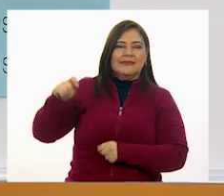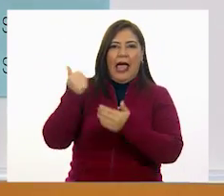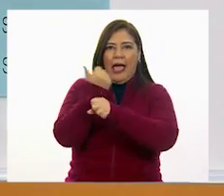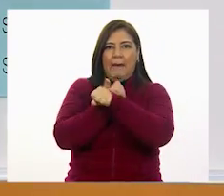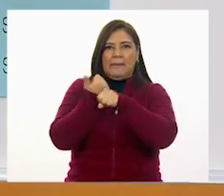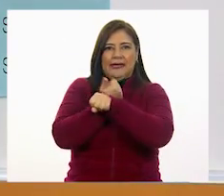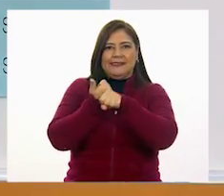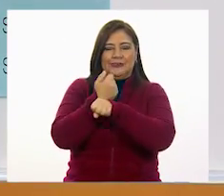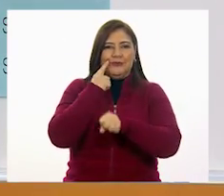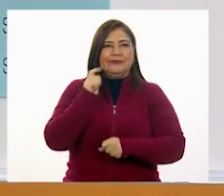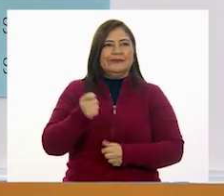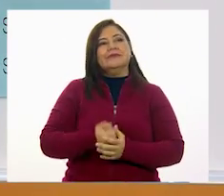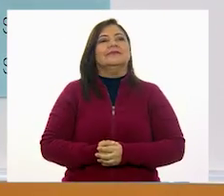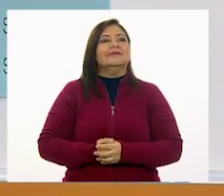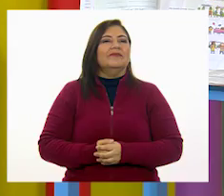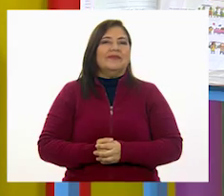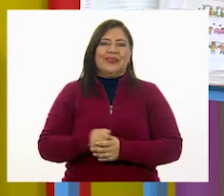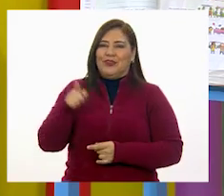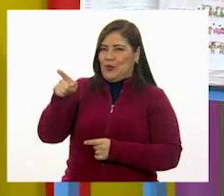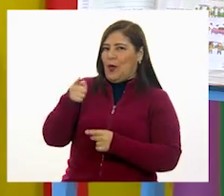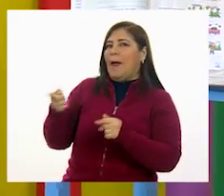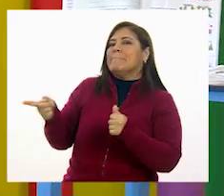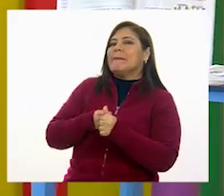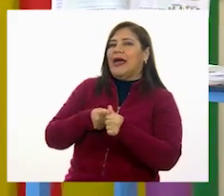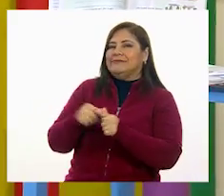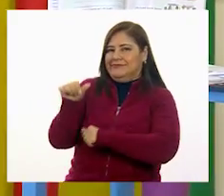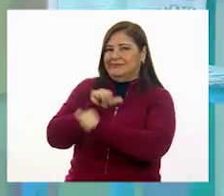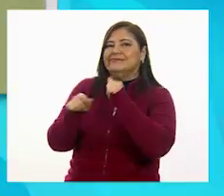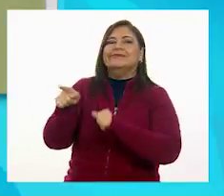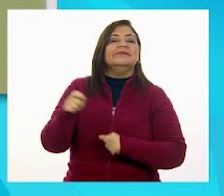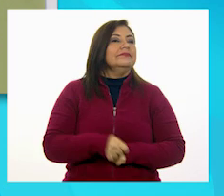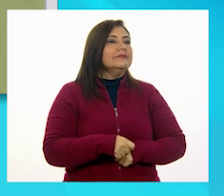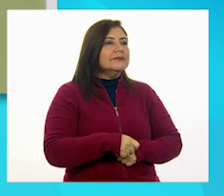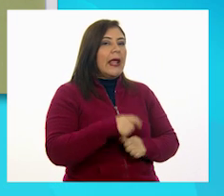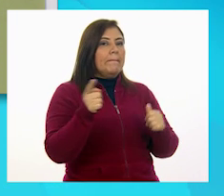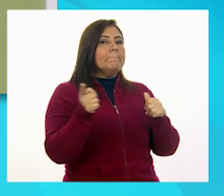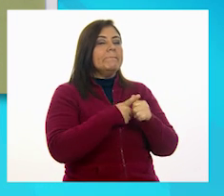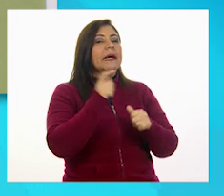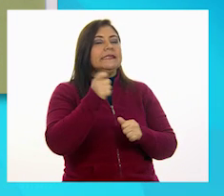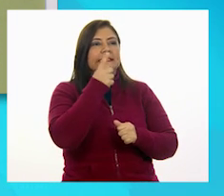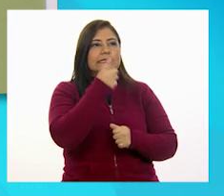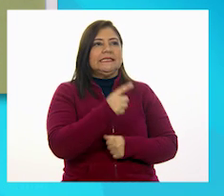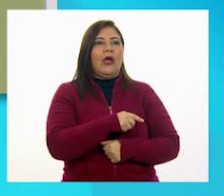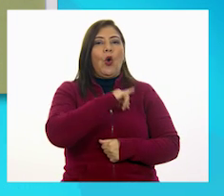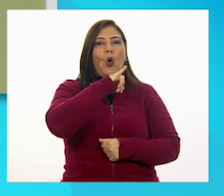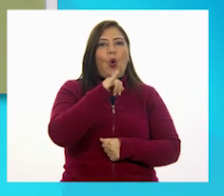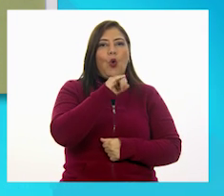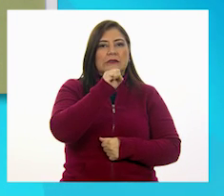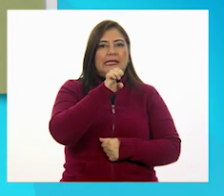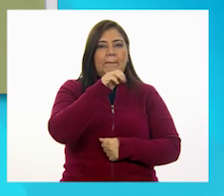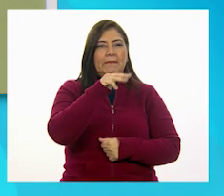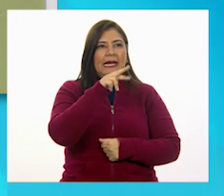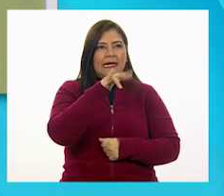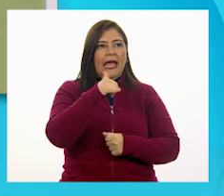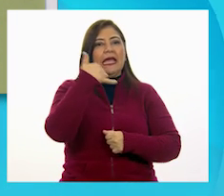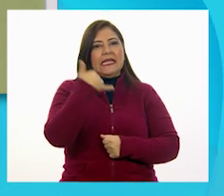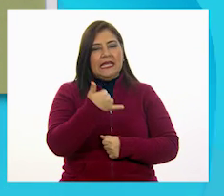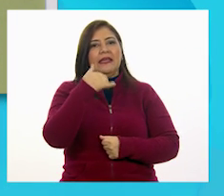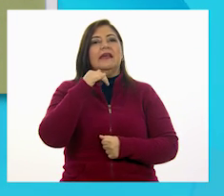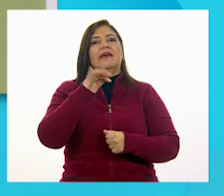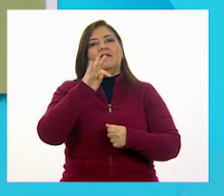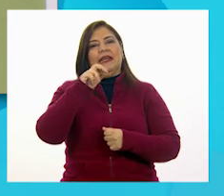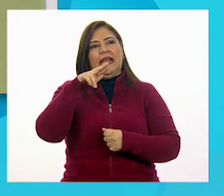ay, pues lo vas a decir tú, Alexia. A ver, dilo, ¿sí? La primera frase dice, José María y Fernanda juegan en el